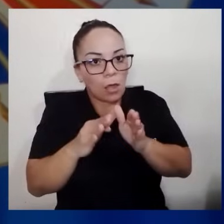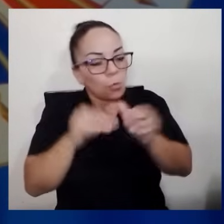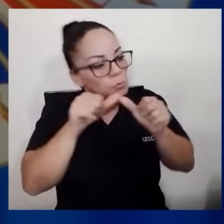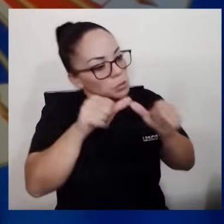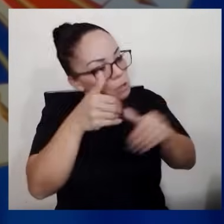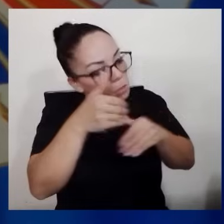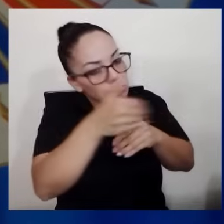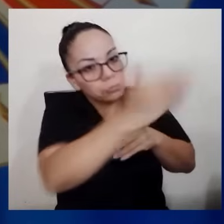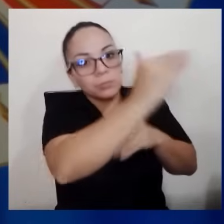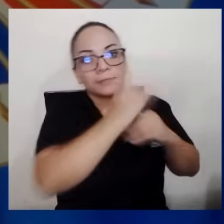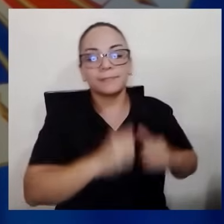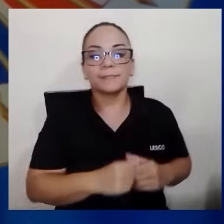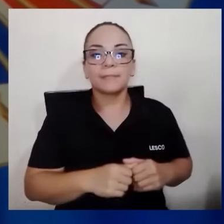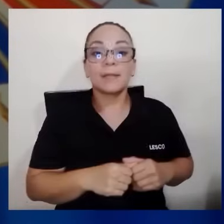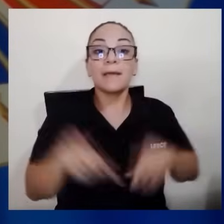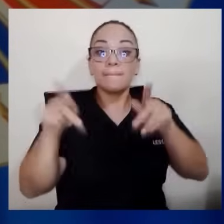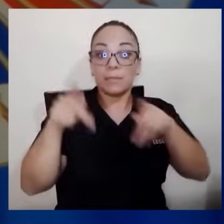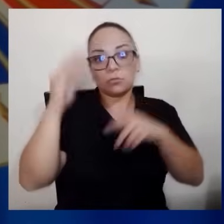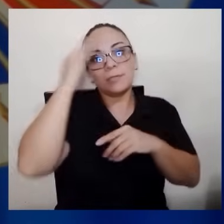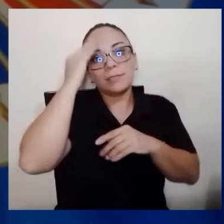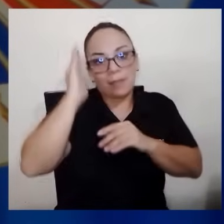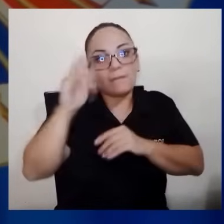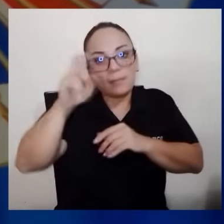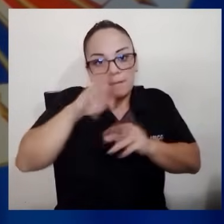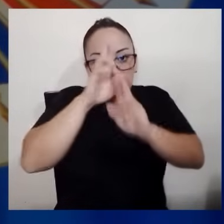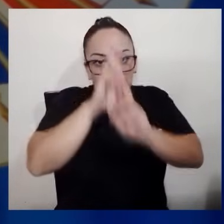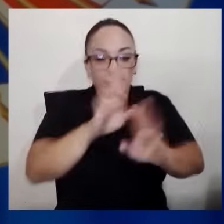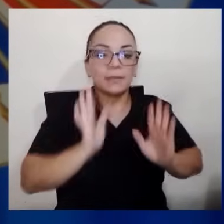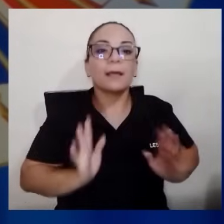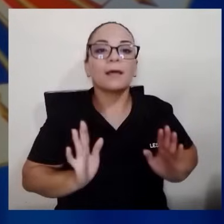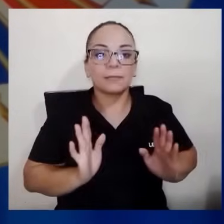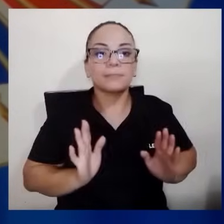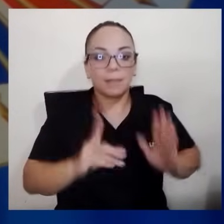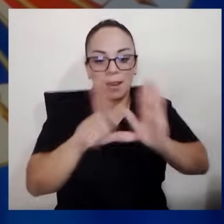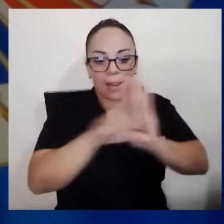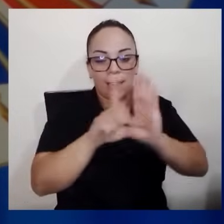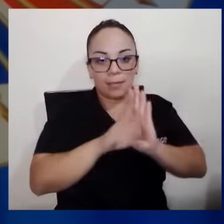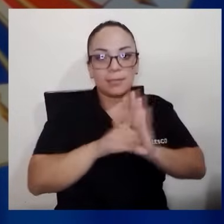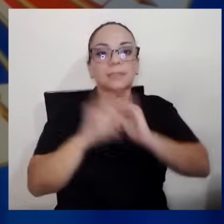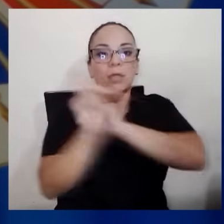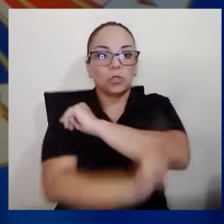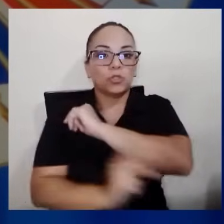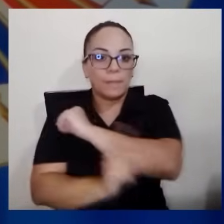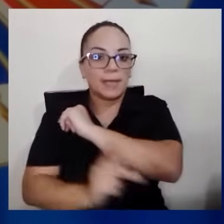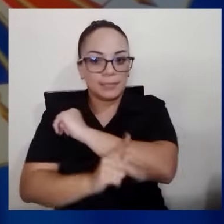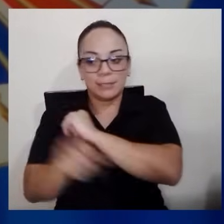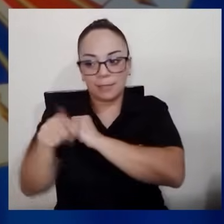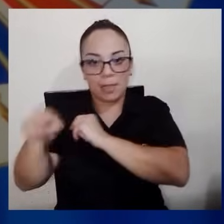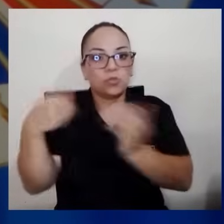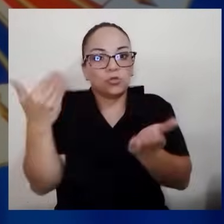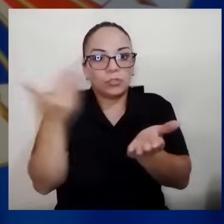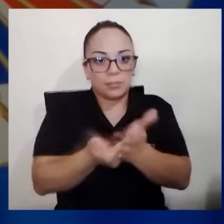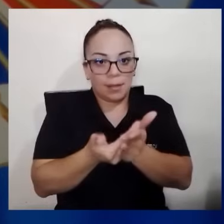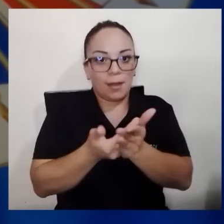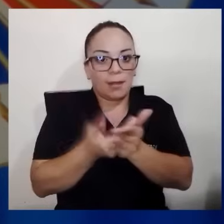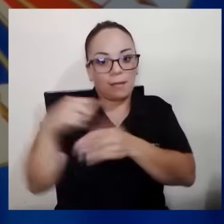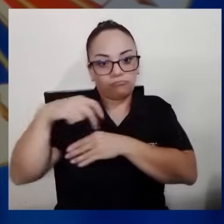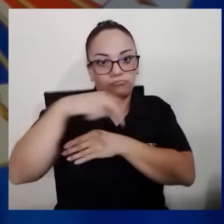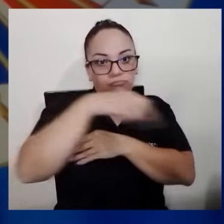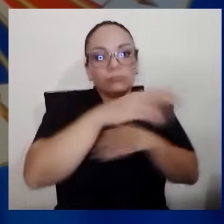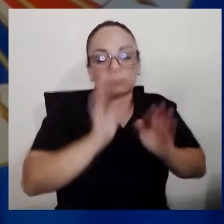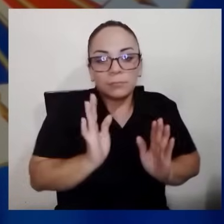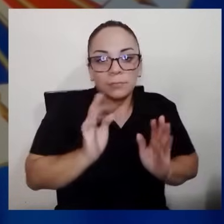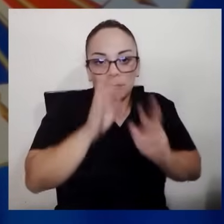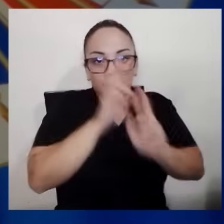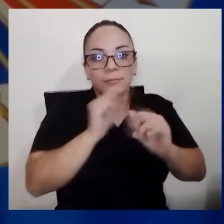respetar las leyes de nuestros países de tránsito y las leyes de todos los países al